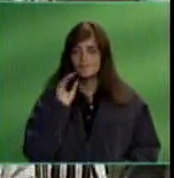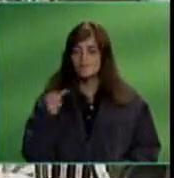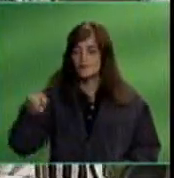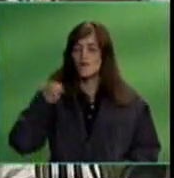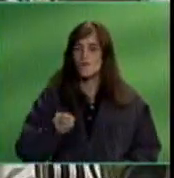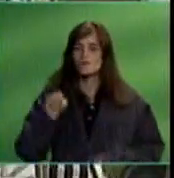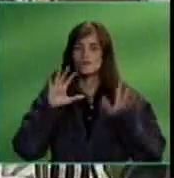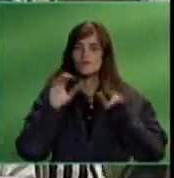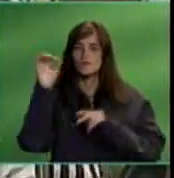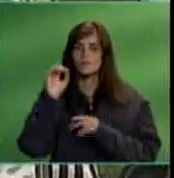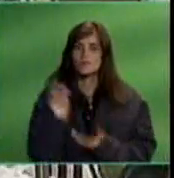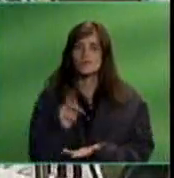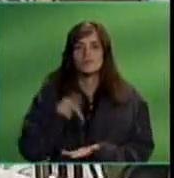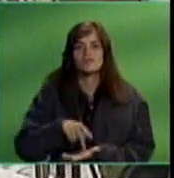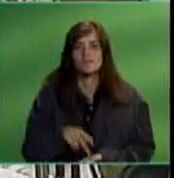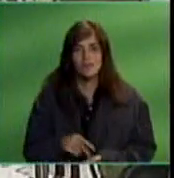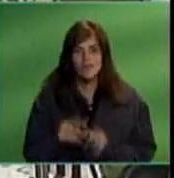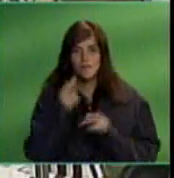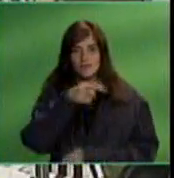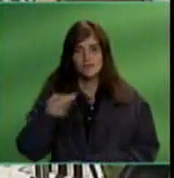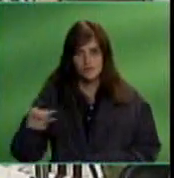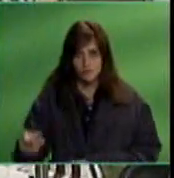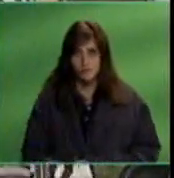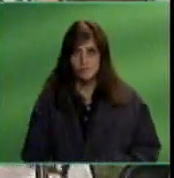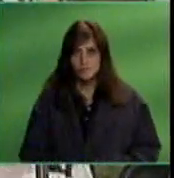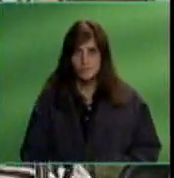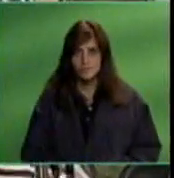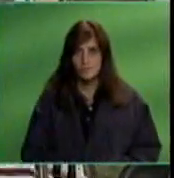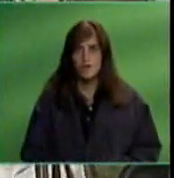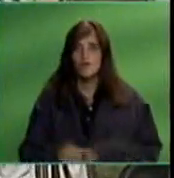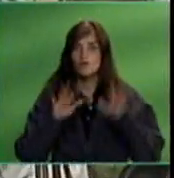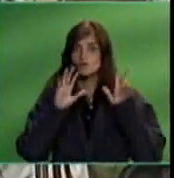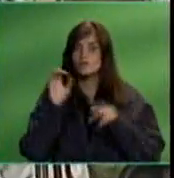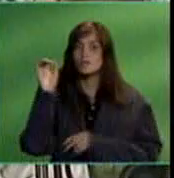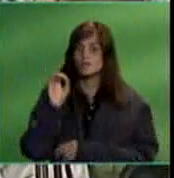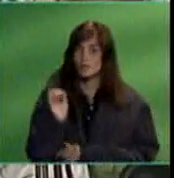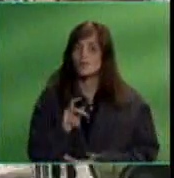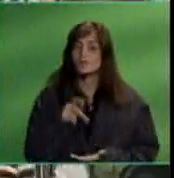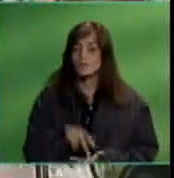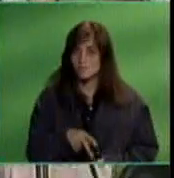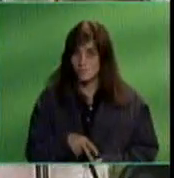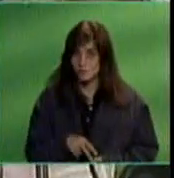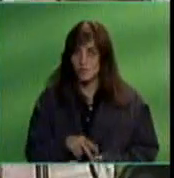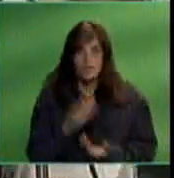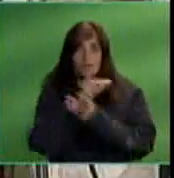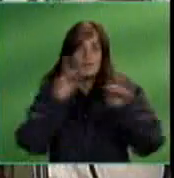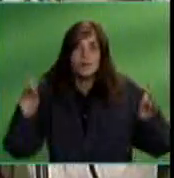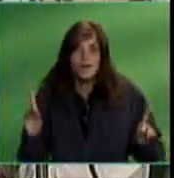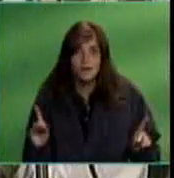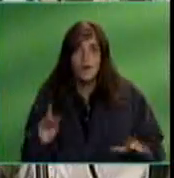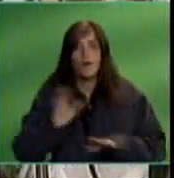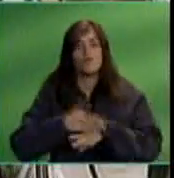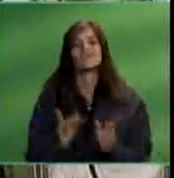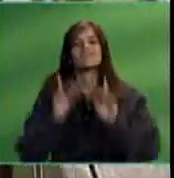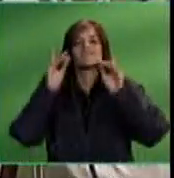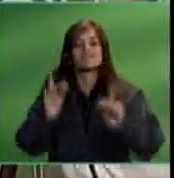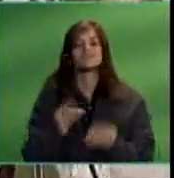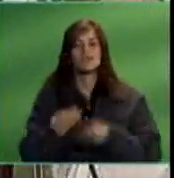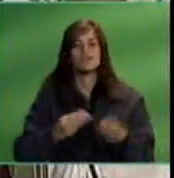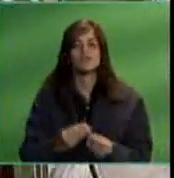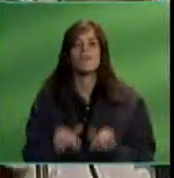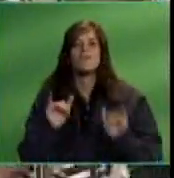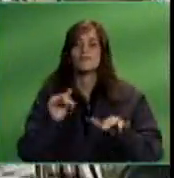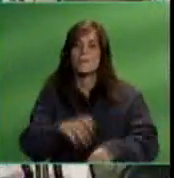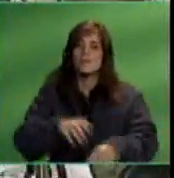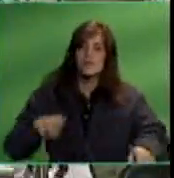80% de participación de la gente con el 80% democrático porque la decisión que se tomó es la